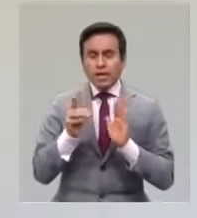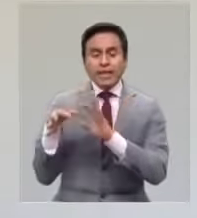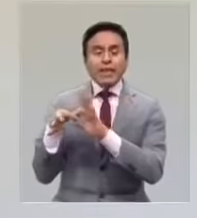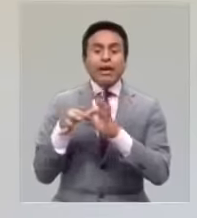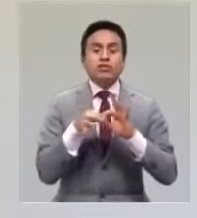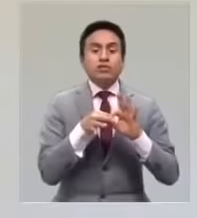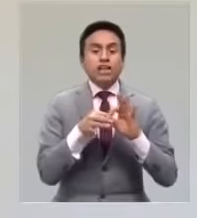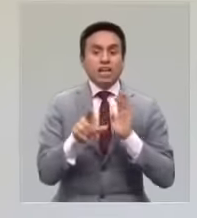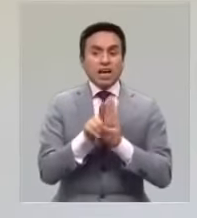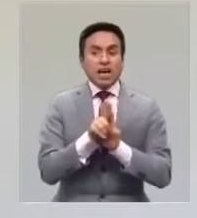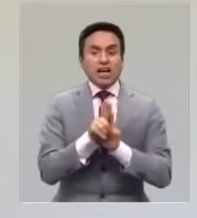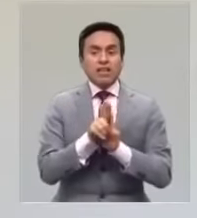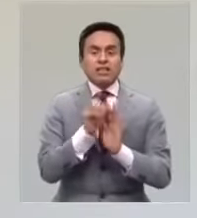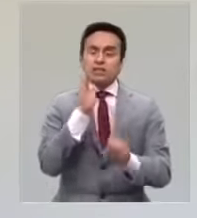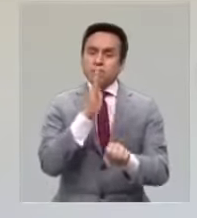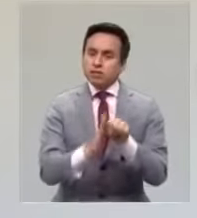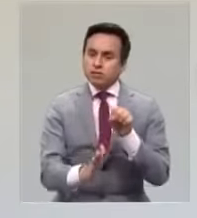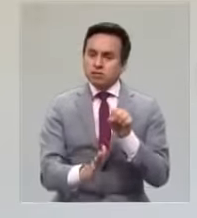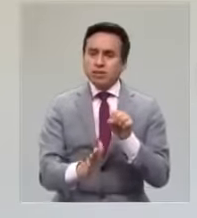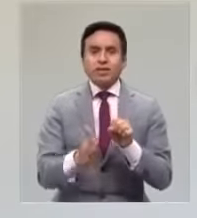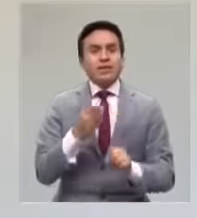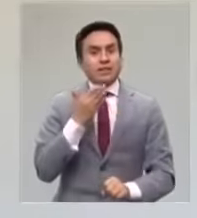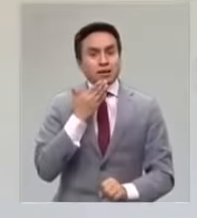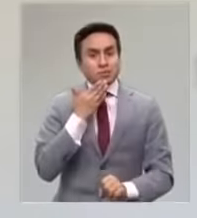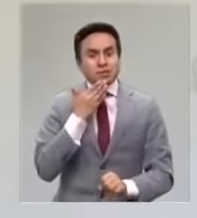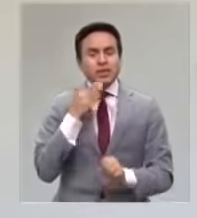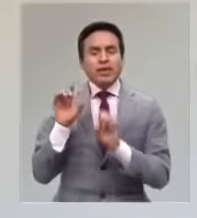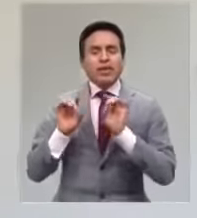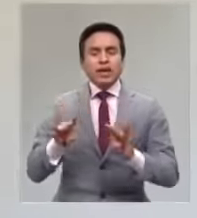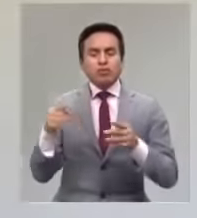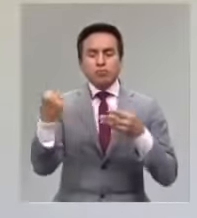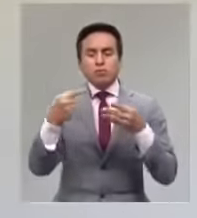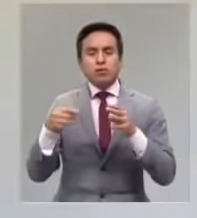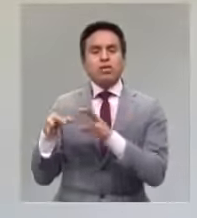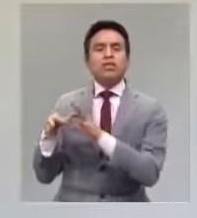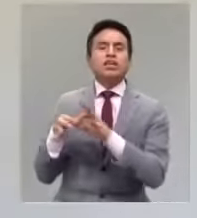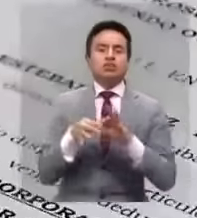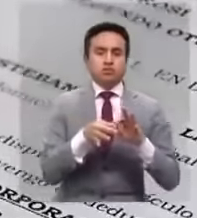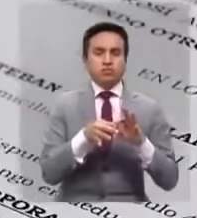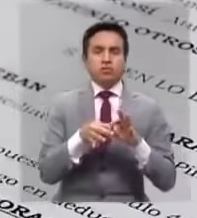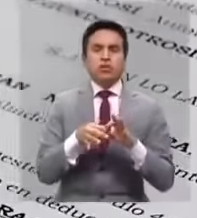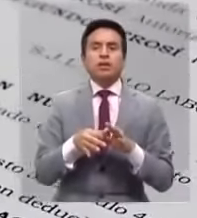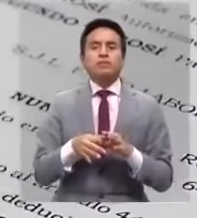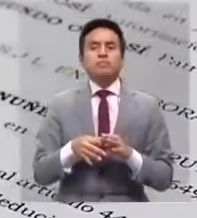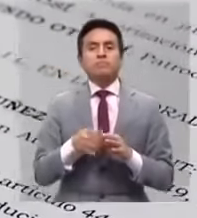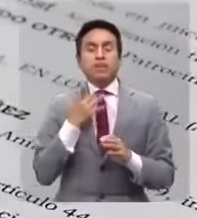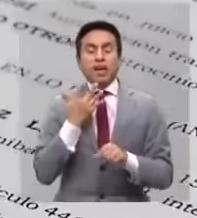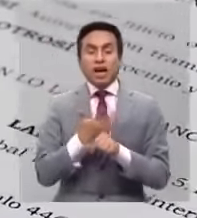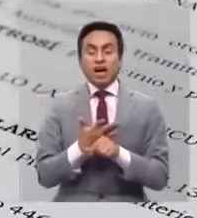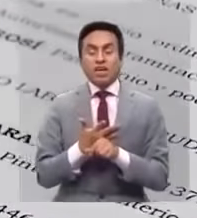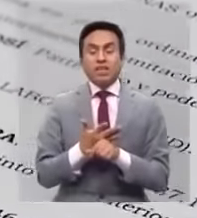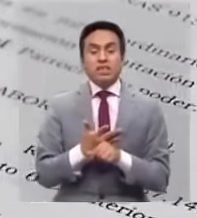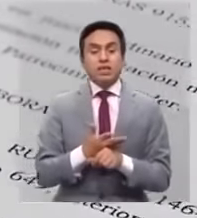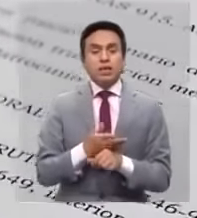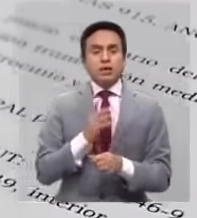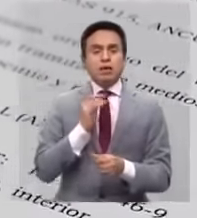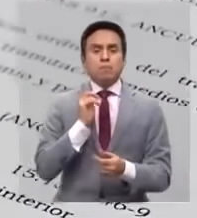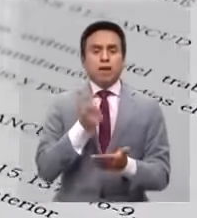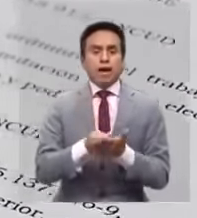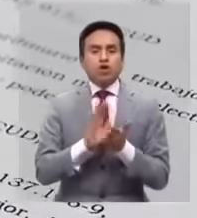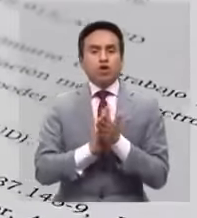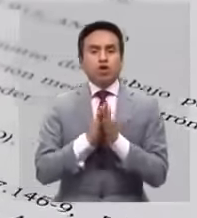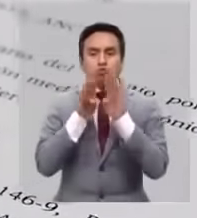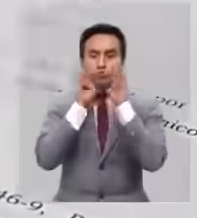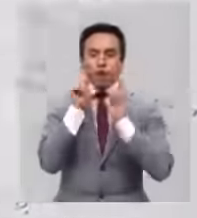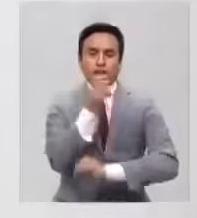causa legal que se invoca para el despido, sino que también los hechos que justifican esta causal, el hecho de encontrarse enteramente pagadas las